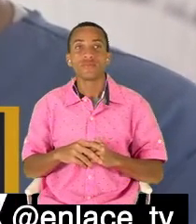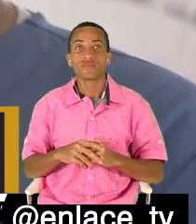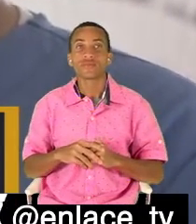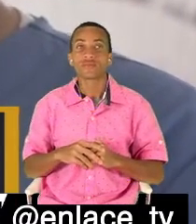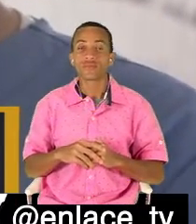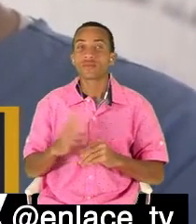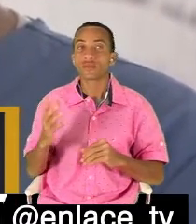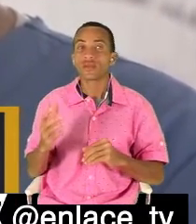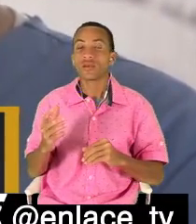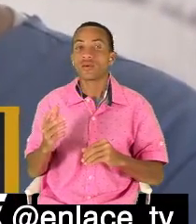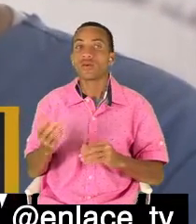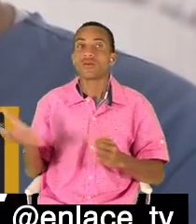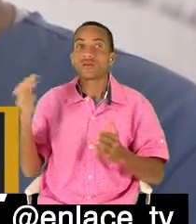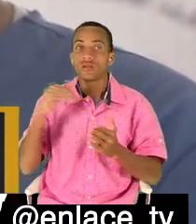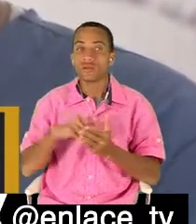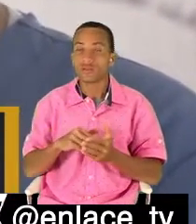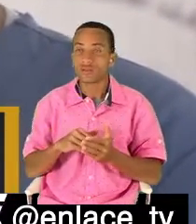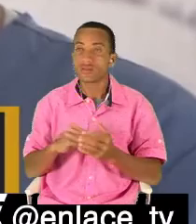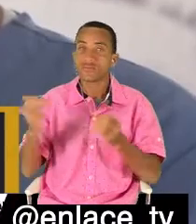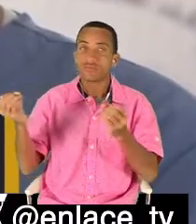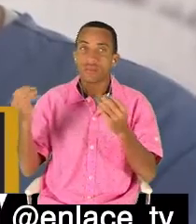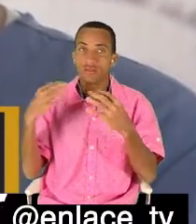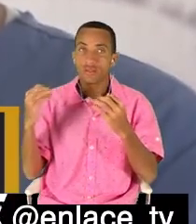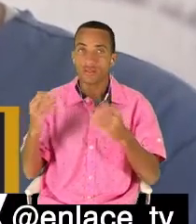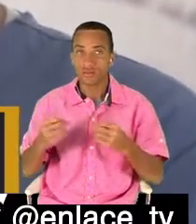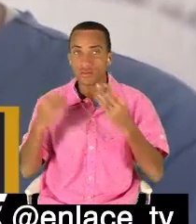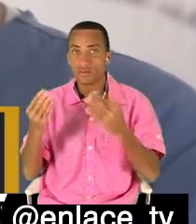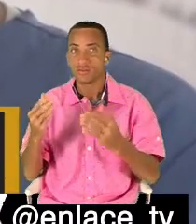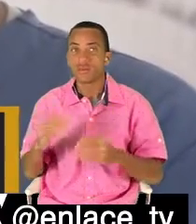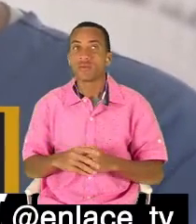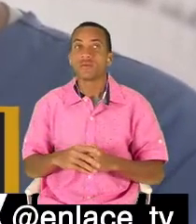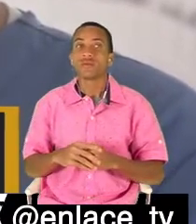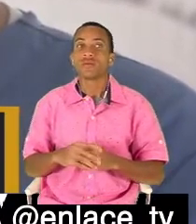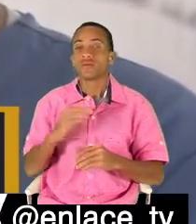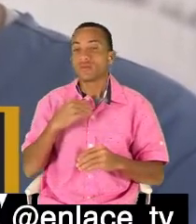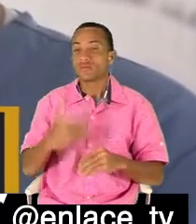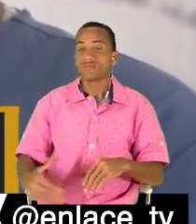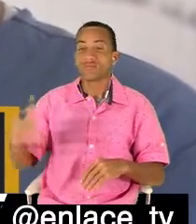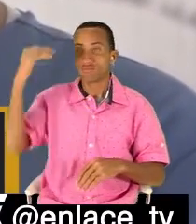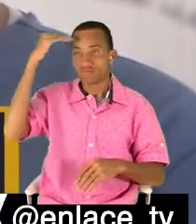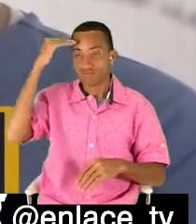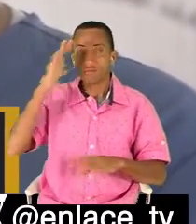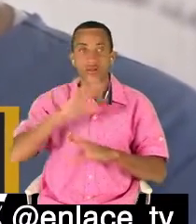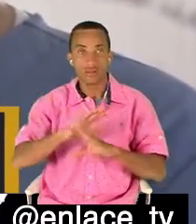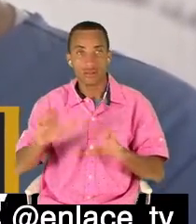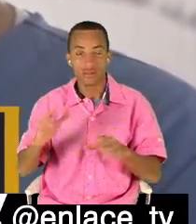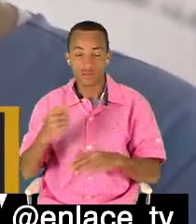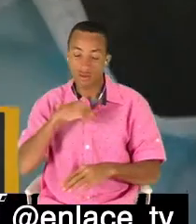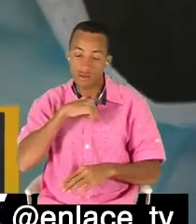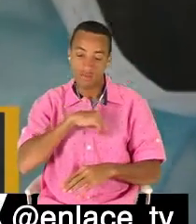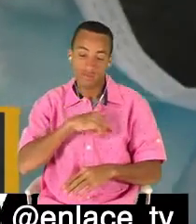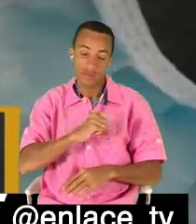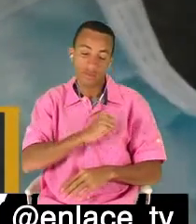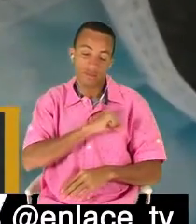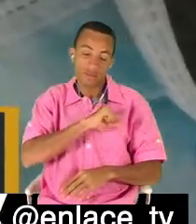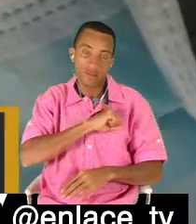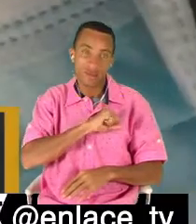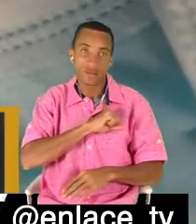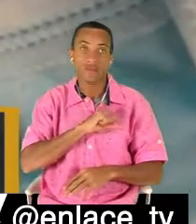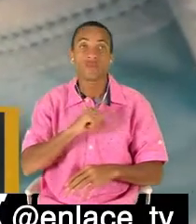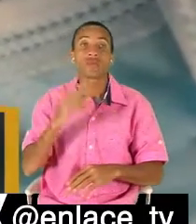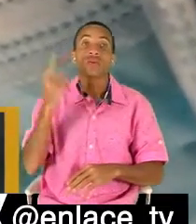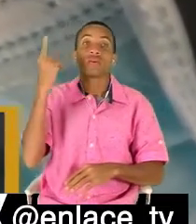devolver un poco a nuestro país y a la región donde crecimos y la cual llevamos en nuestro corazón. Entre ayer y hoy, más